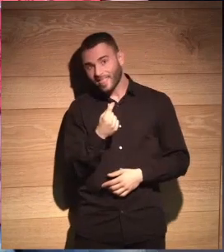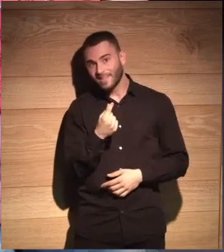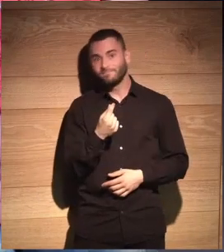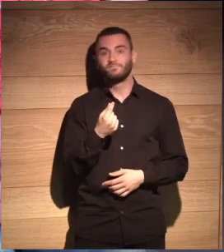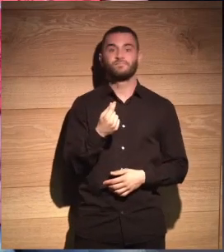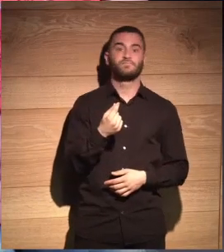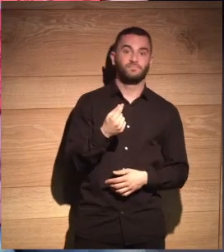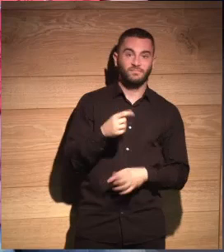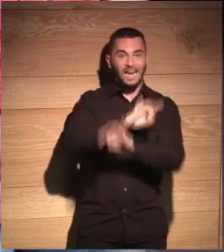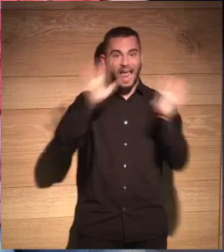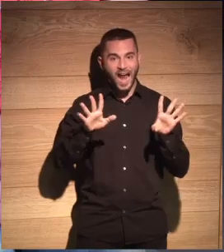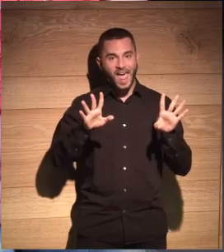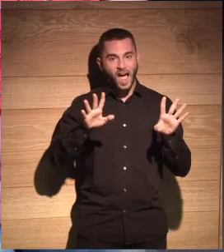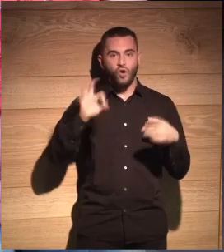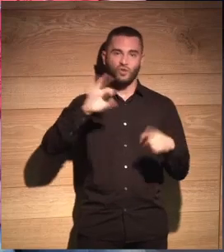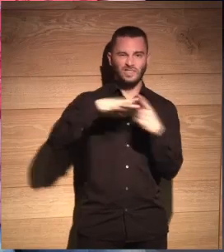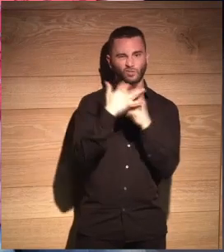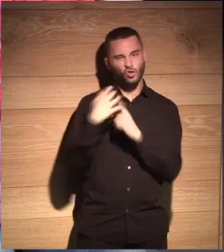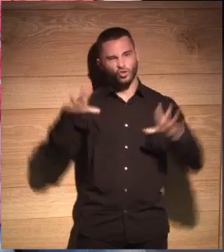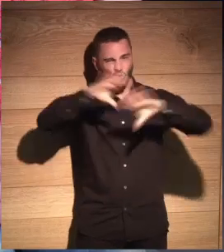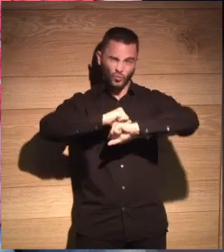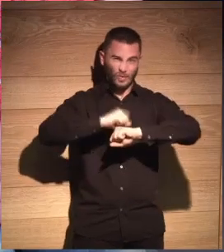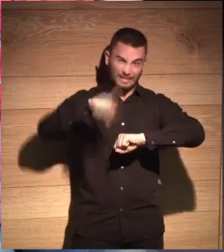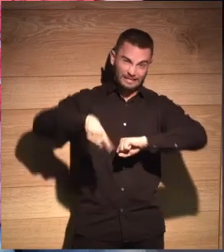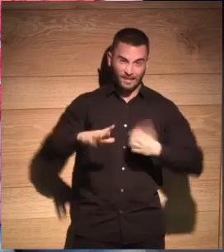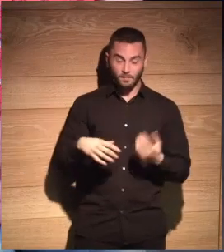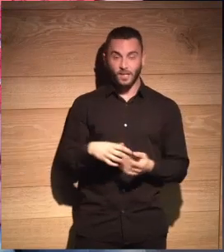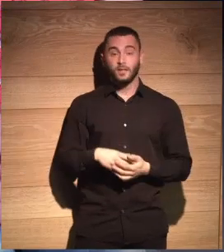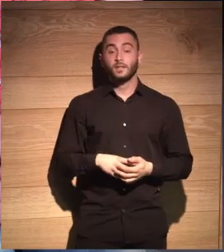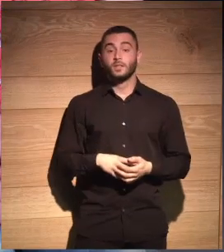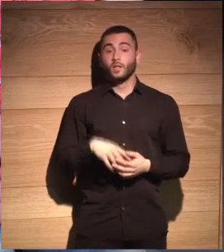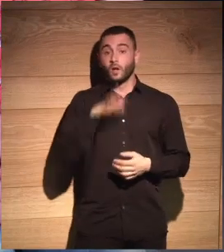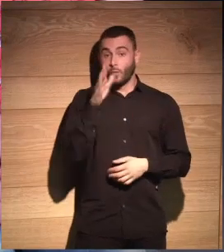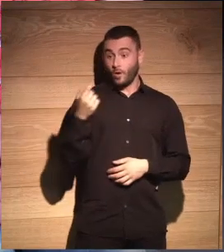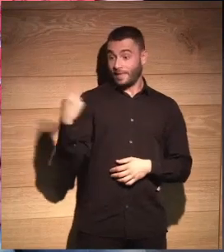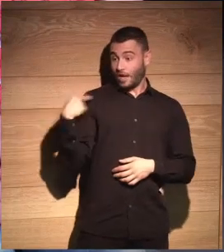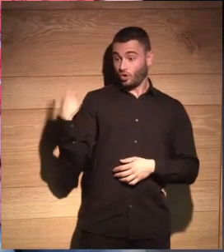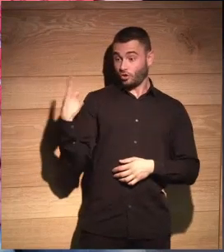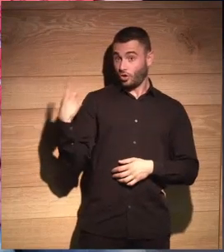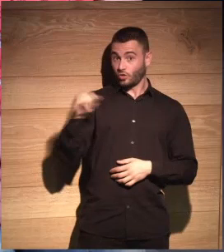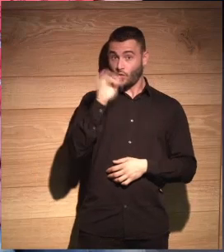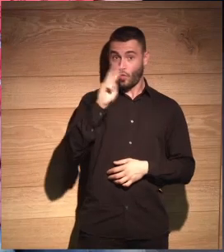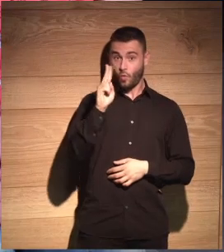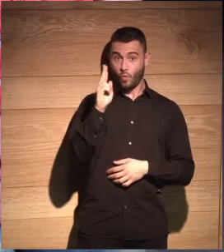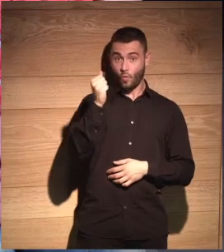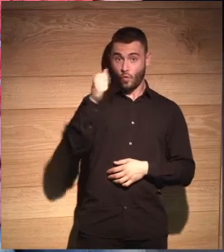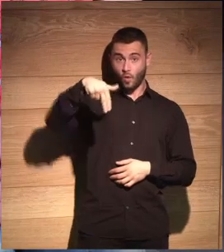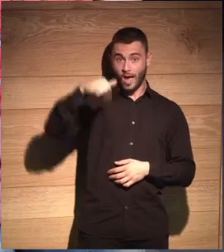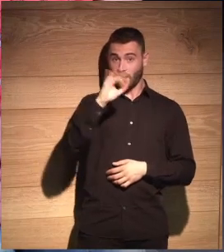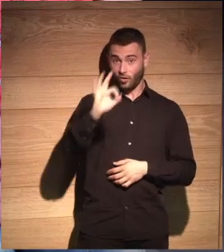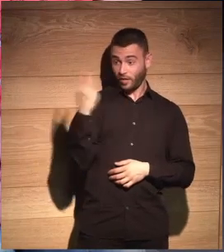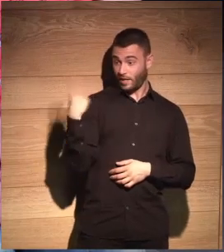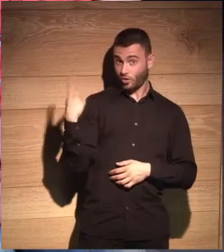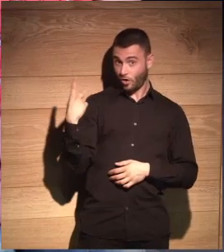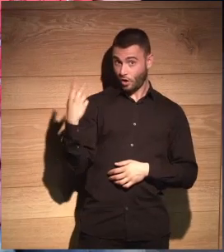tan evidente. Ha habido situaciones en las que... Porque yo, de los dos, entre Juanjo y yo, pues soy el encargado